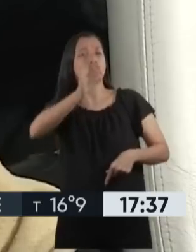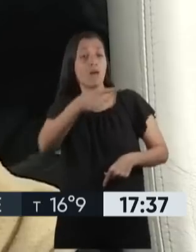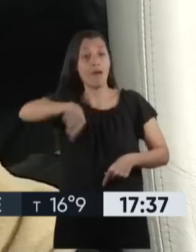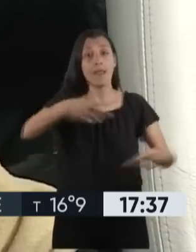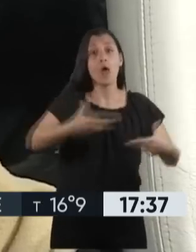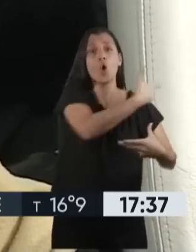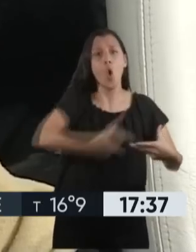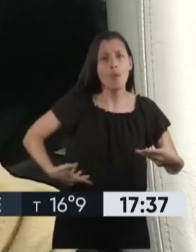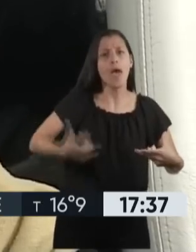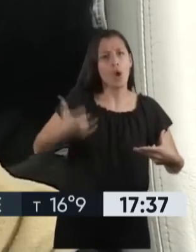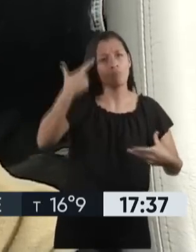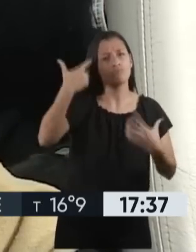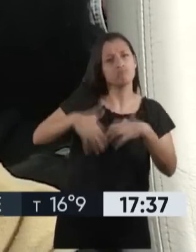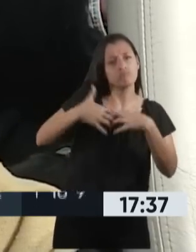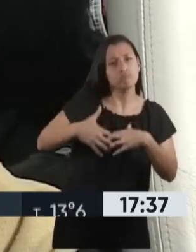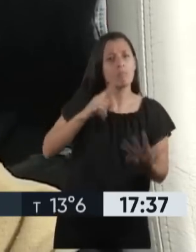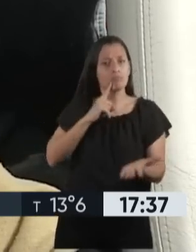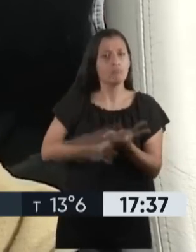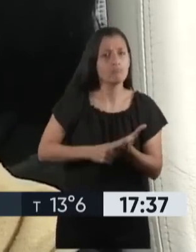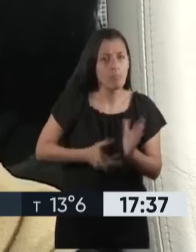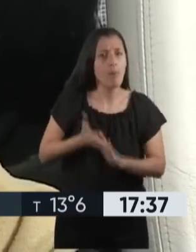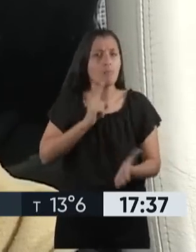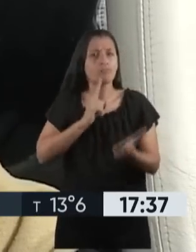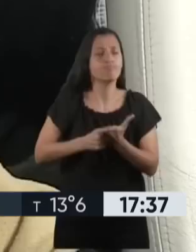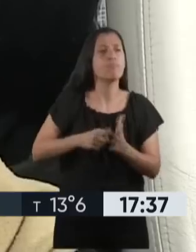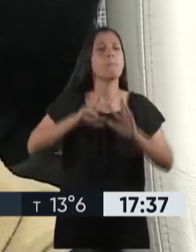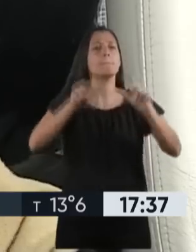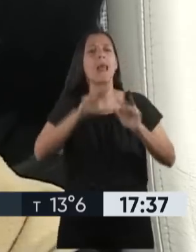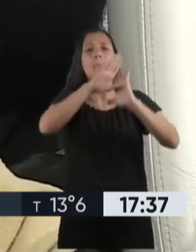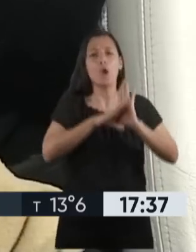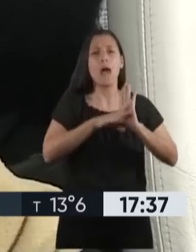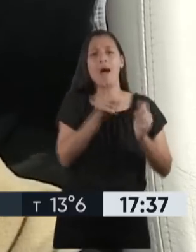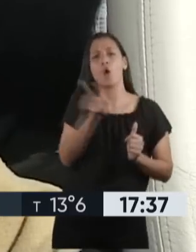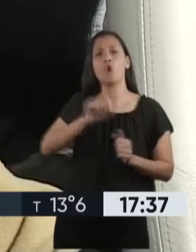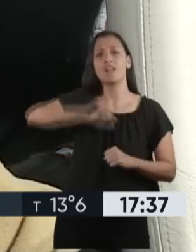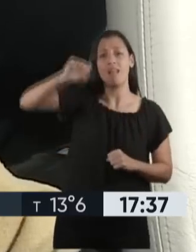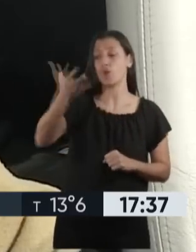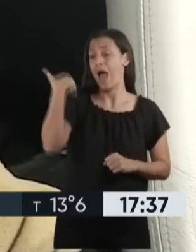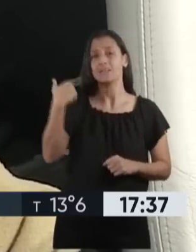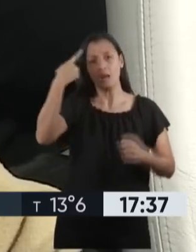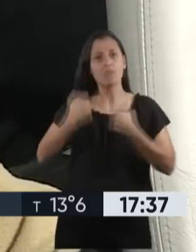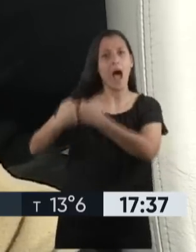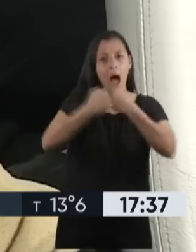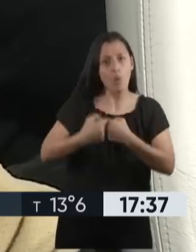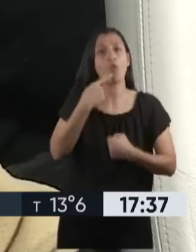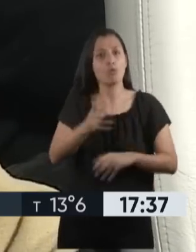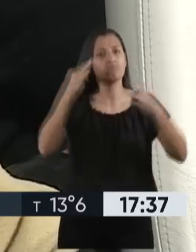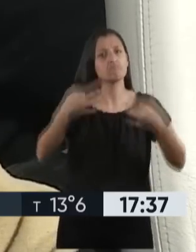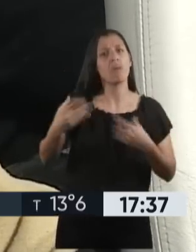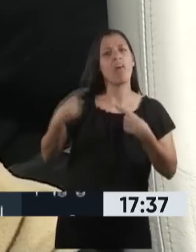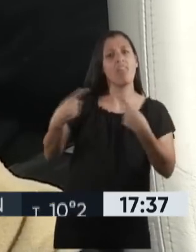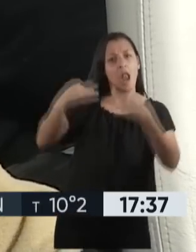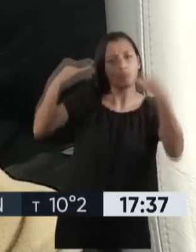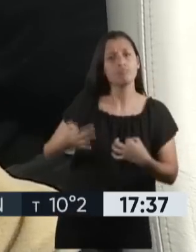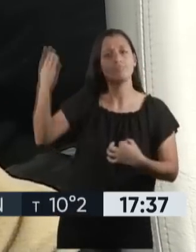tiene en estudio la posibilidad de definir un programa antiinflacionario. Ayer todas las fuentes coincidieron en que fue un muy buen diálogo el